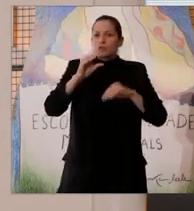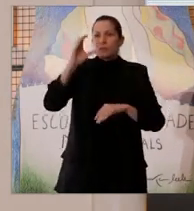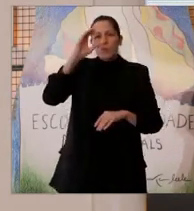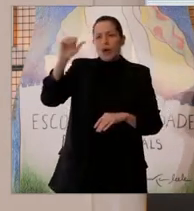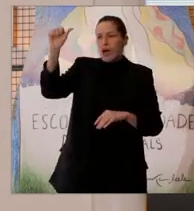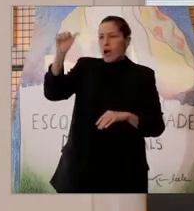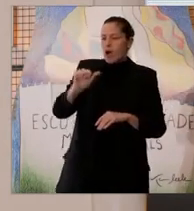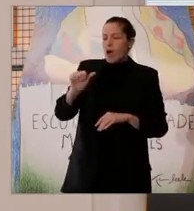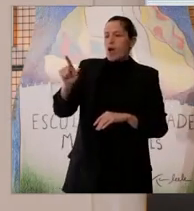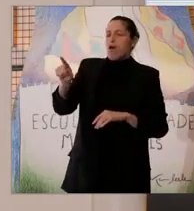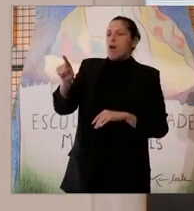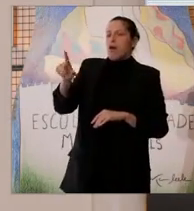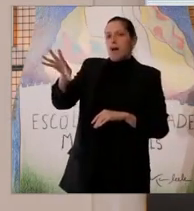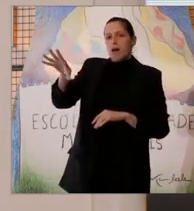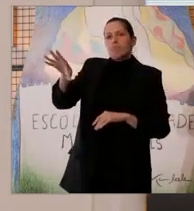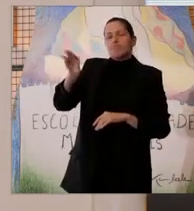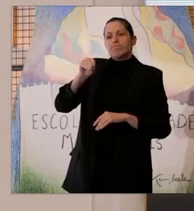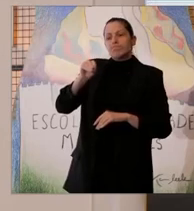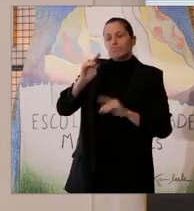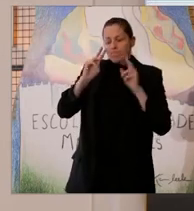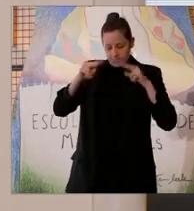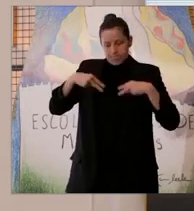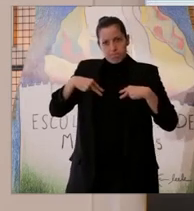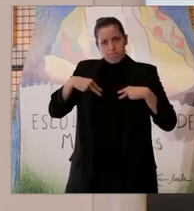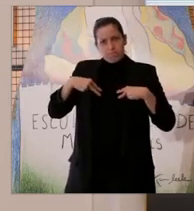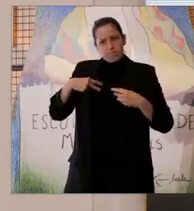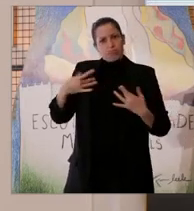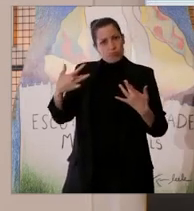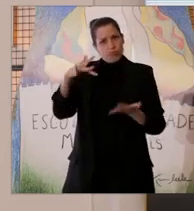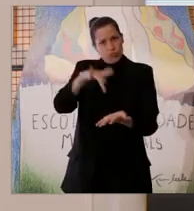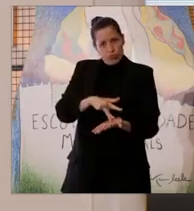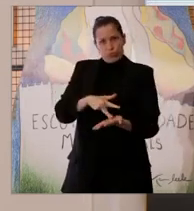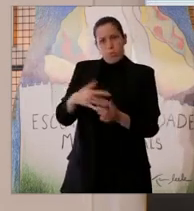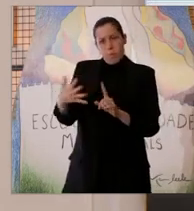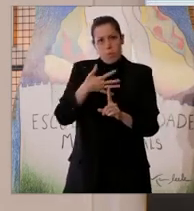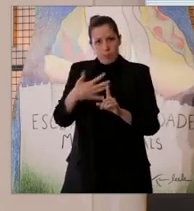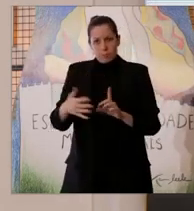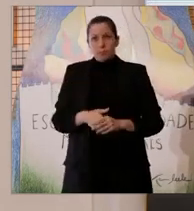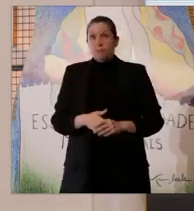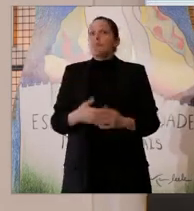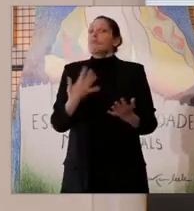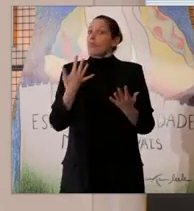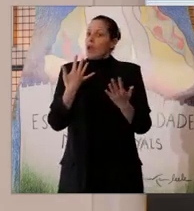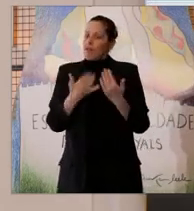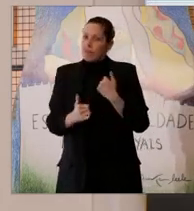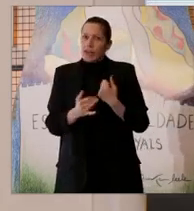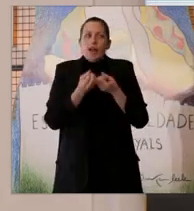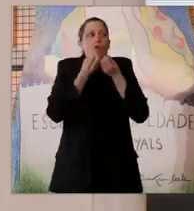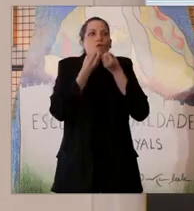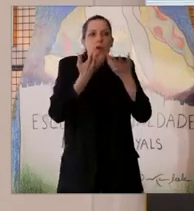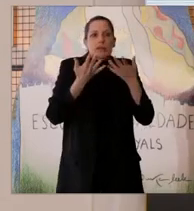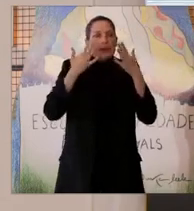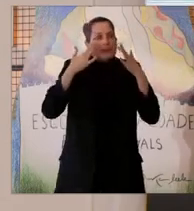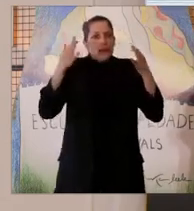es una cadena en absoluto feminista en absoluto feminista pero allí estábamos contando una realidad y allí está había mujeres fuera de cámara